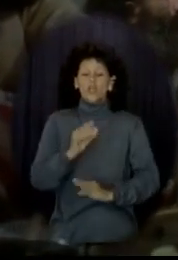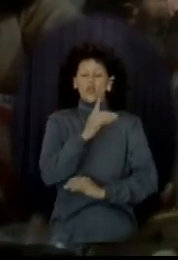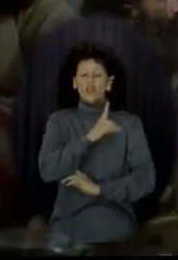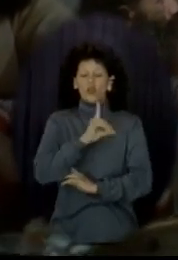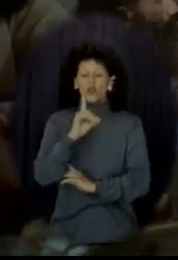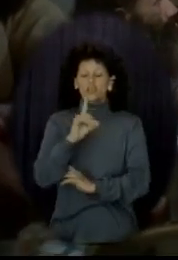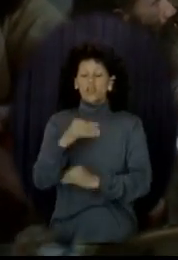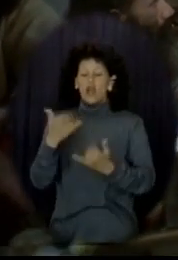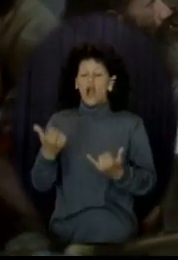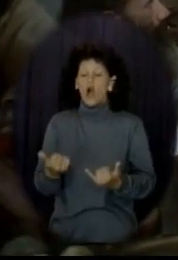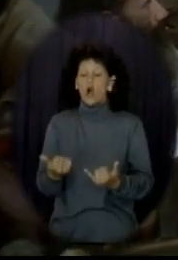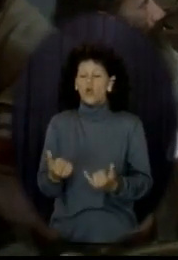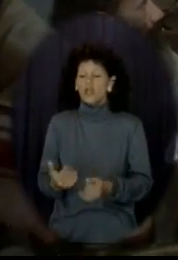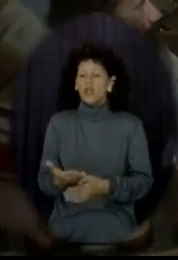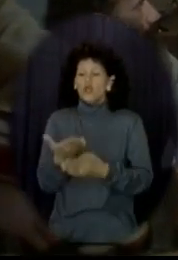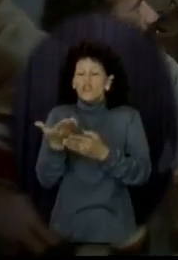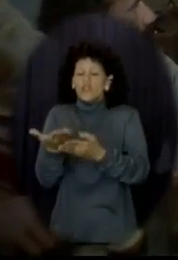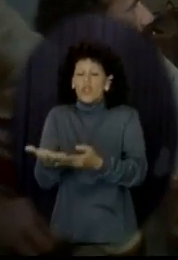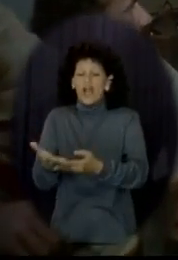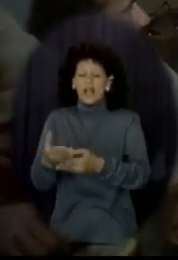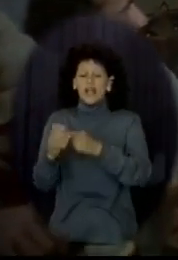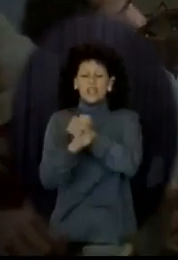Lo van a entregar a los extranjeros.